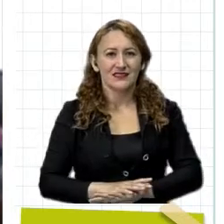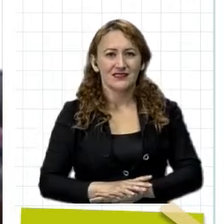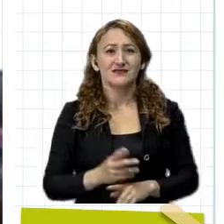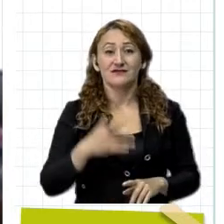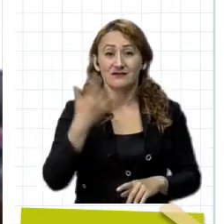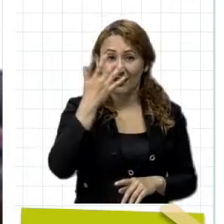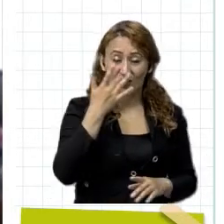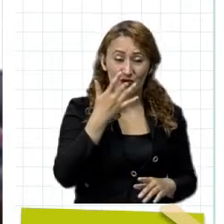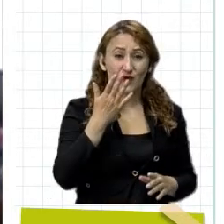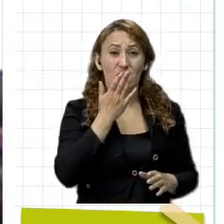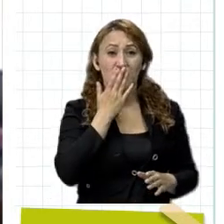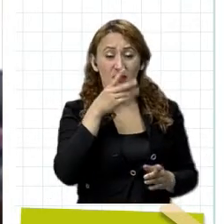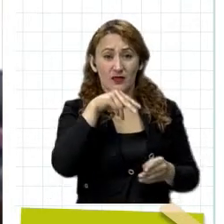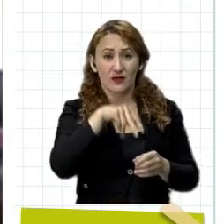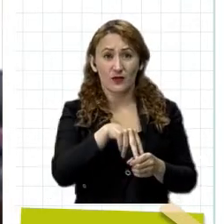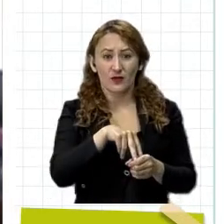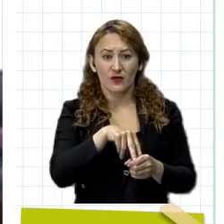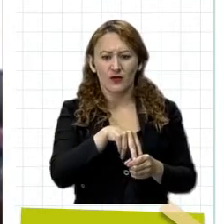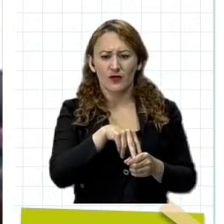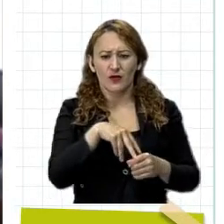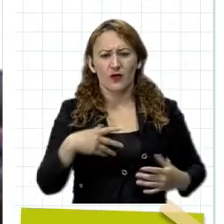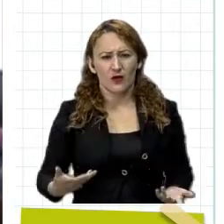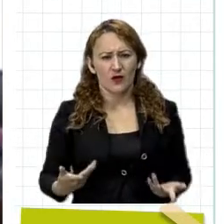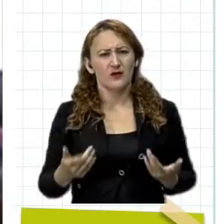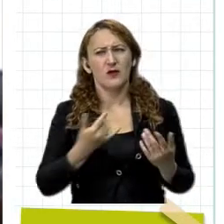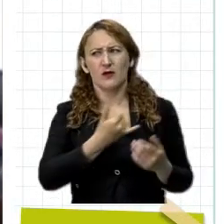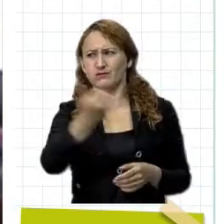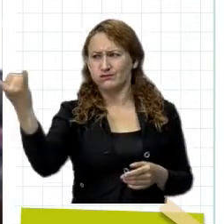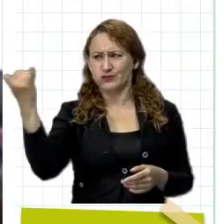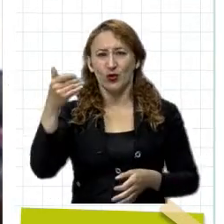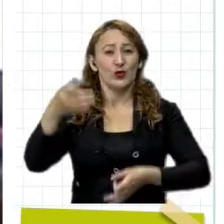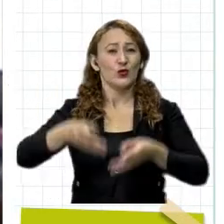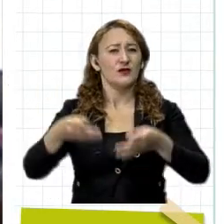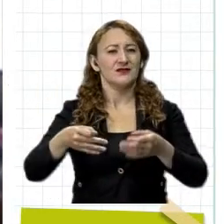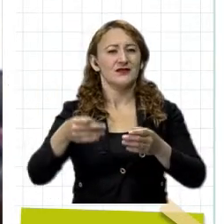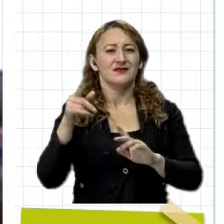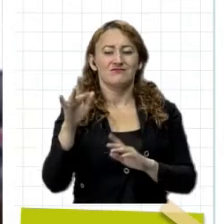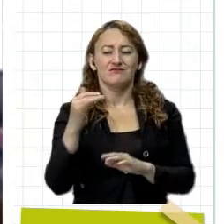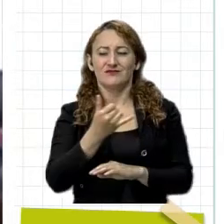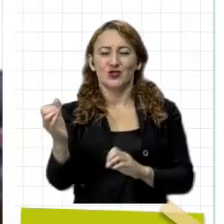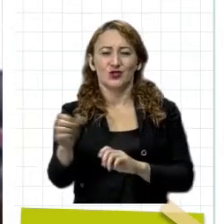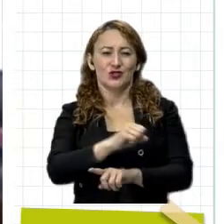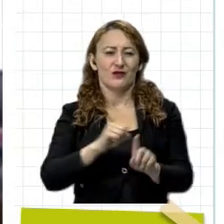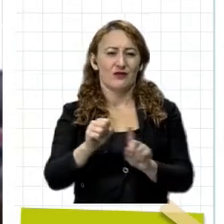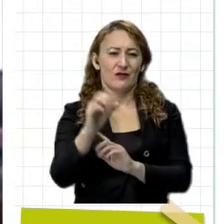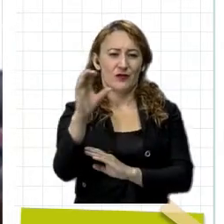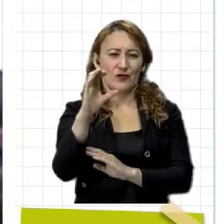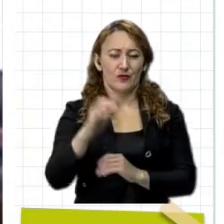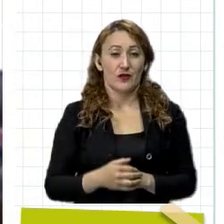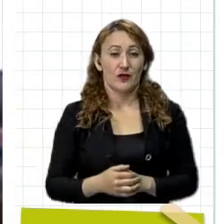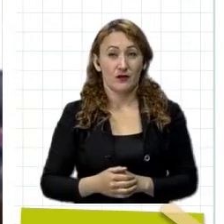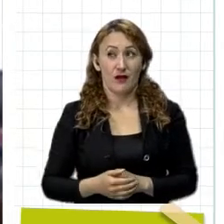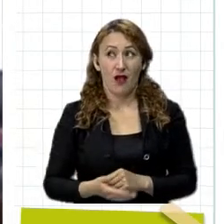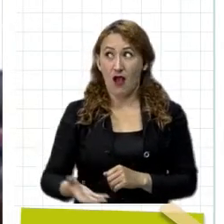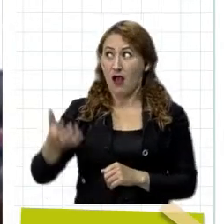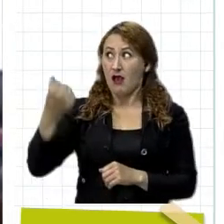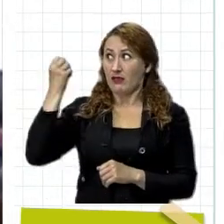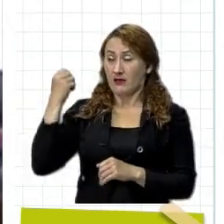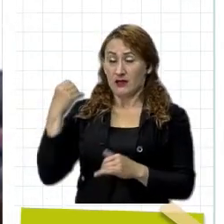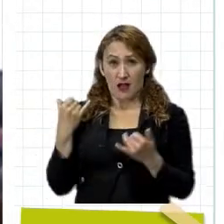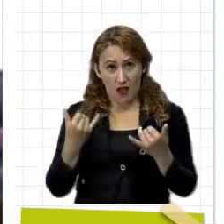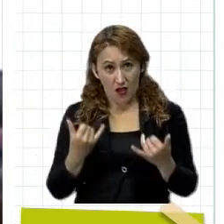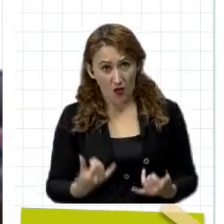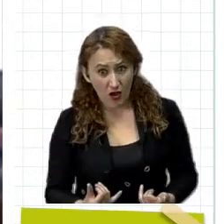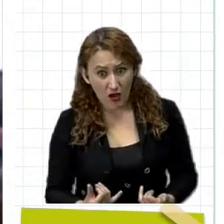puestos realmente decisorios y representativos en la sociedad colombiana. En aquel entonces, ni ahora, ignoraba